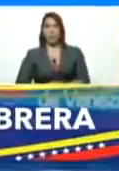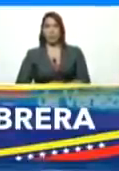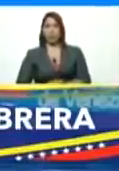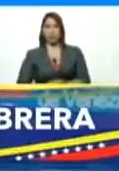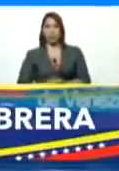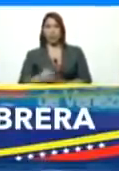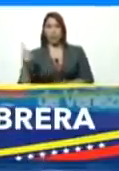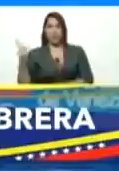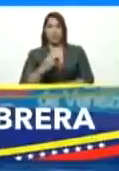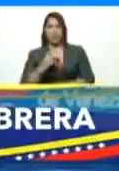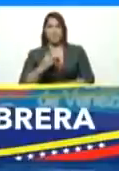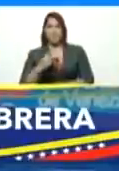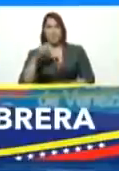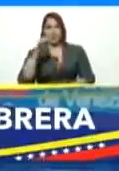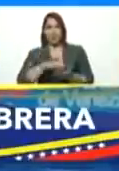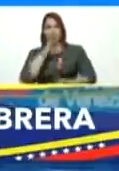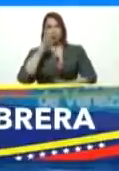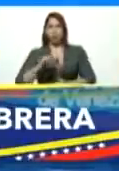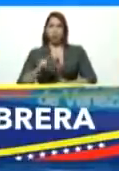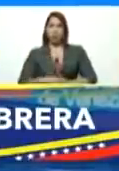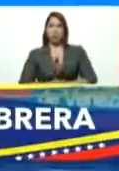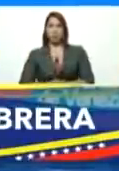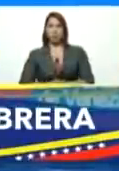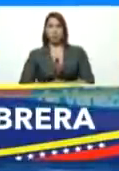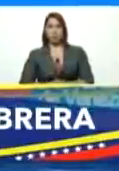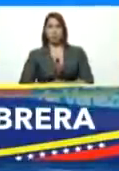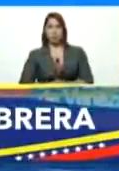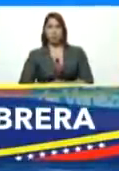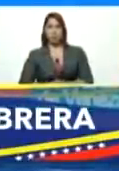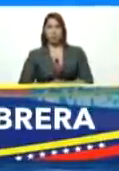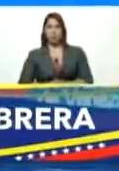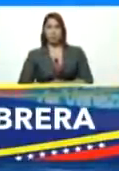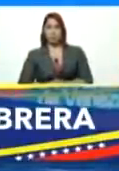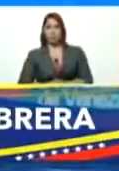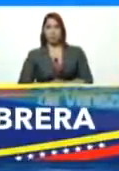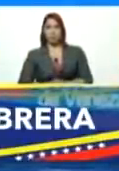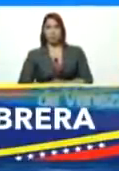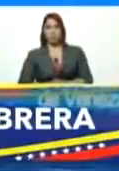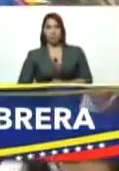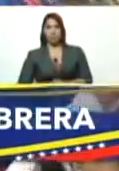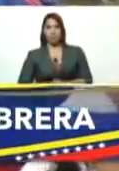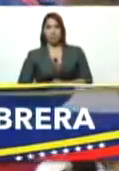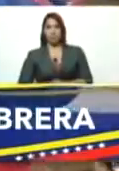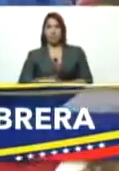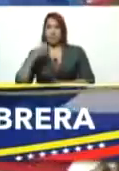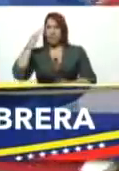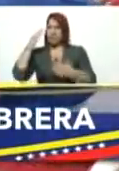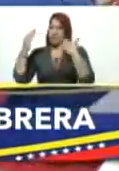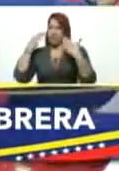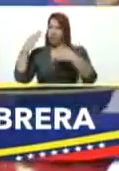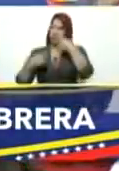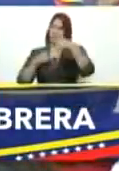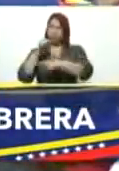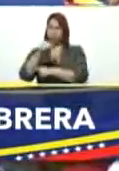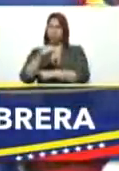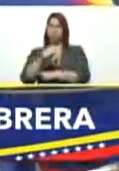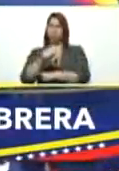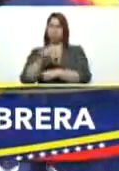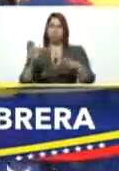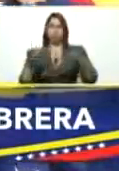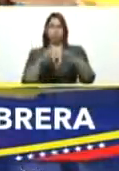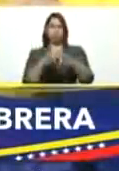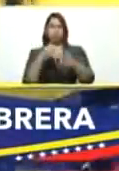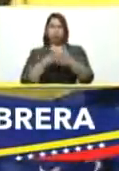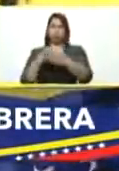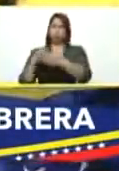chaos solía mi presidente y a juan estados unidos escribió saludos revolucionarios y clasistas y